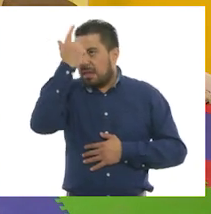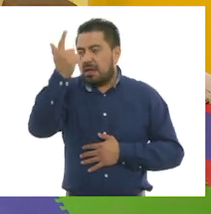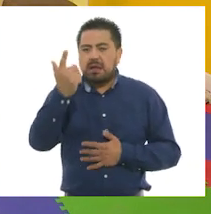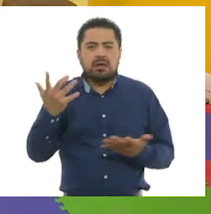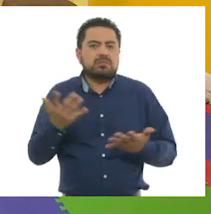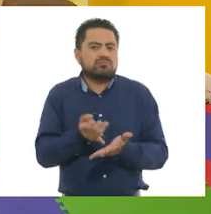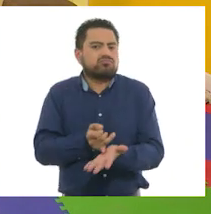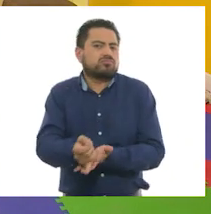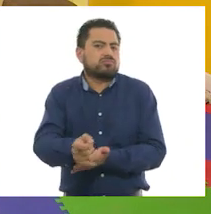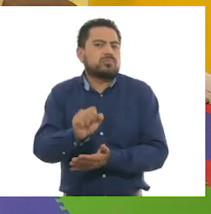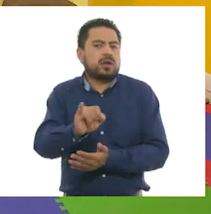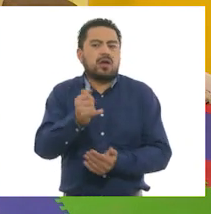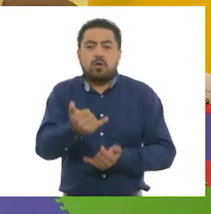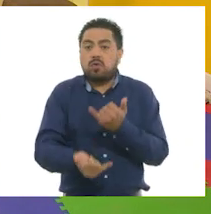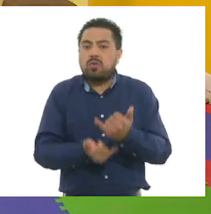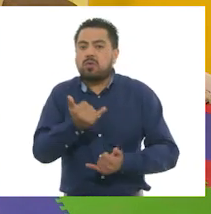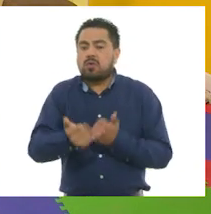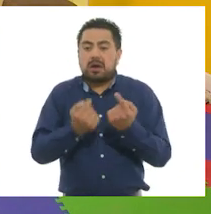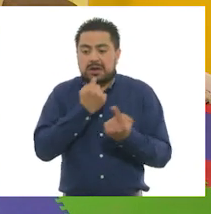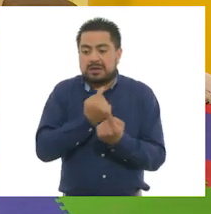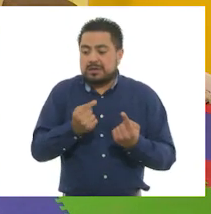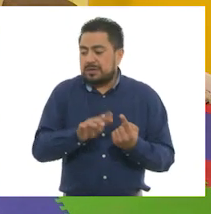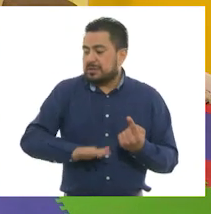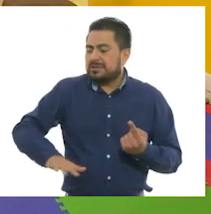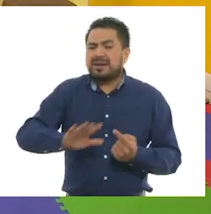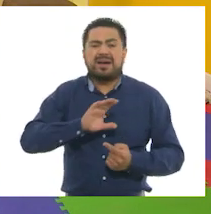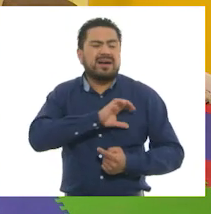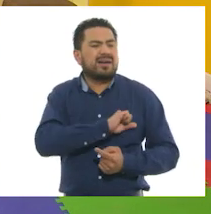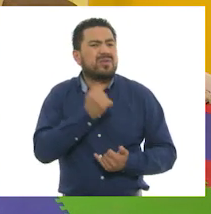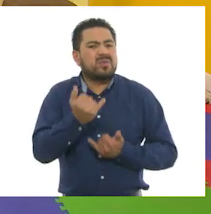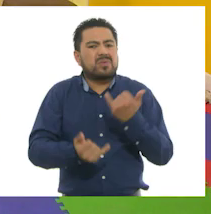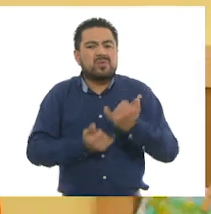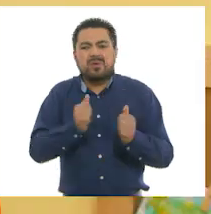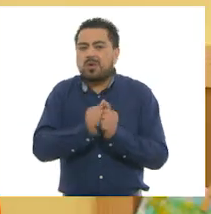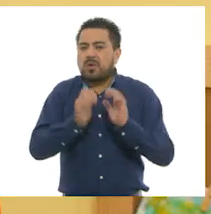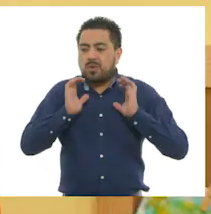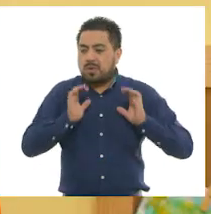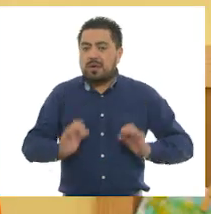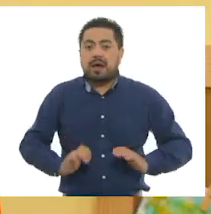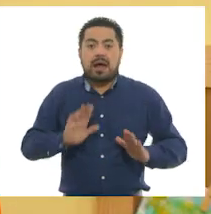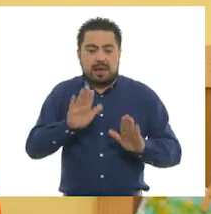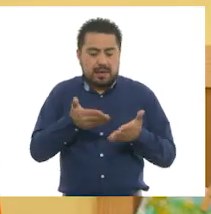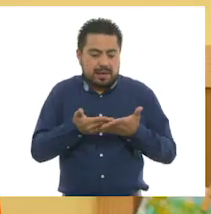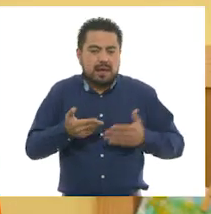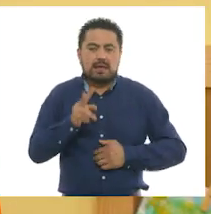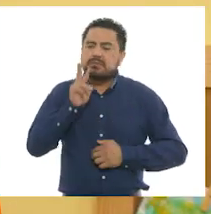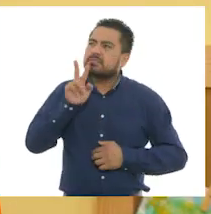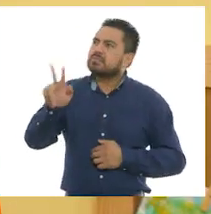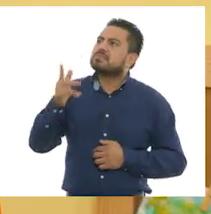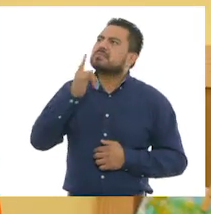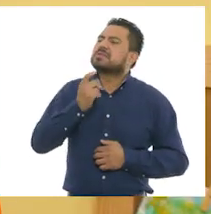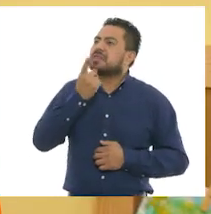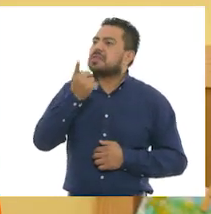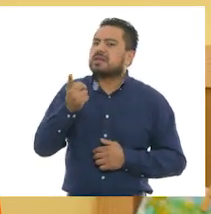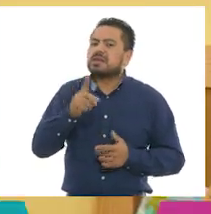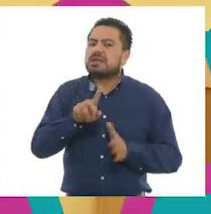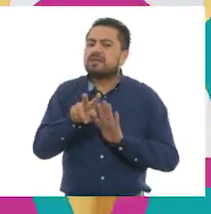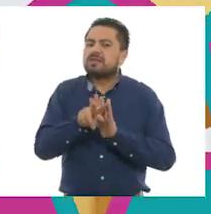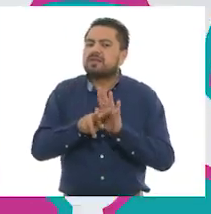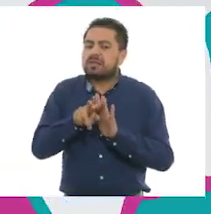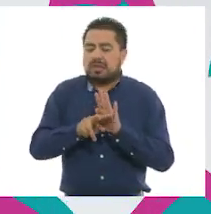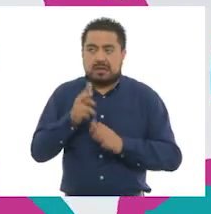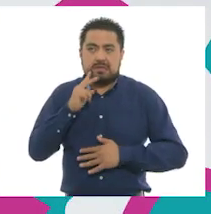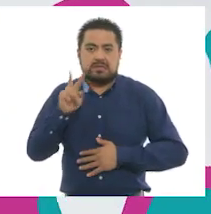estar dispuestos a jugar. A las niñas y los niños les encanta jugar con su cuerpo. Ahora vamos a ver qué dice el siguiente video.